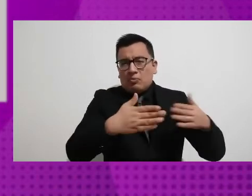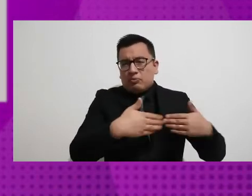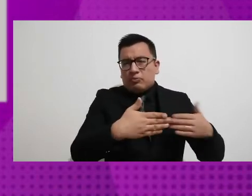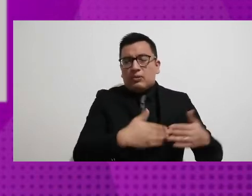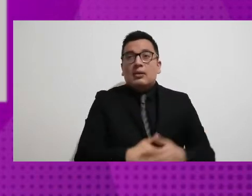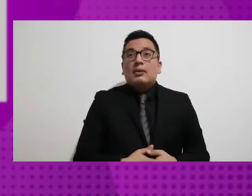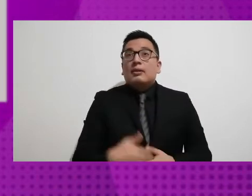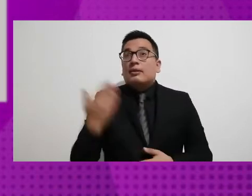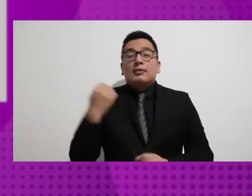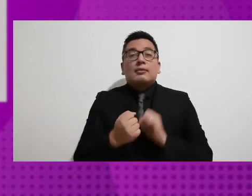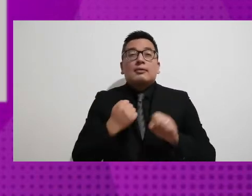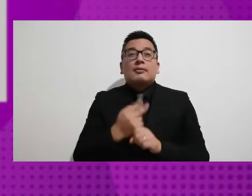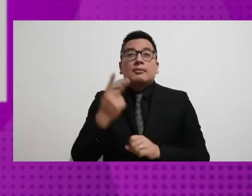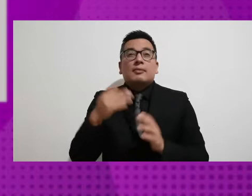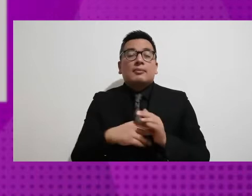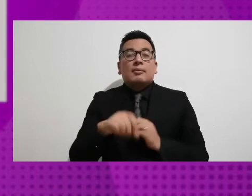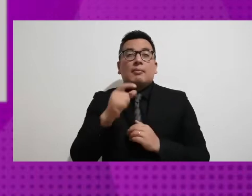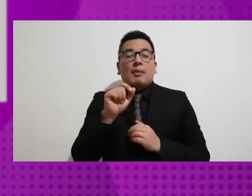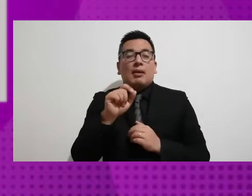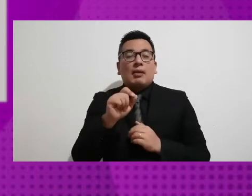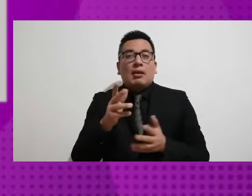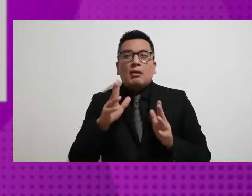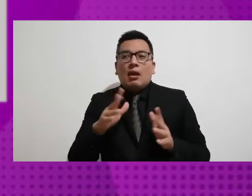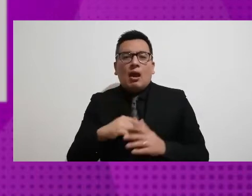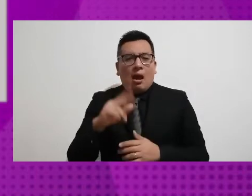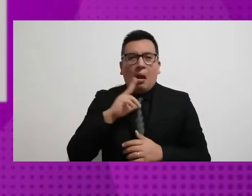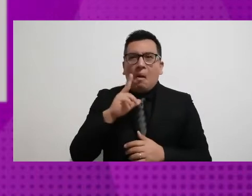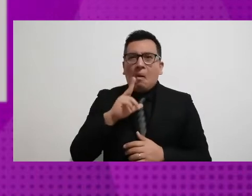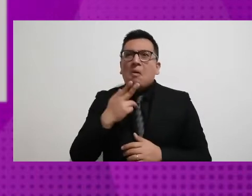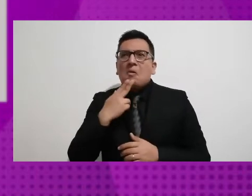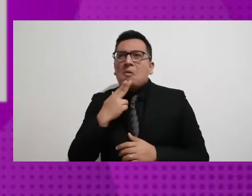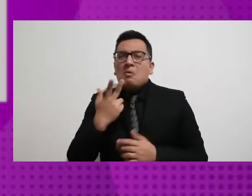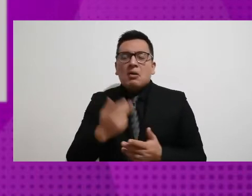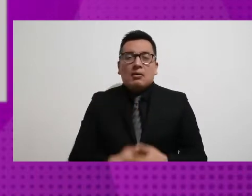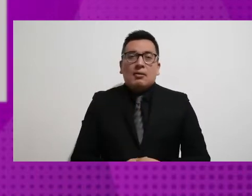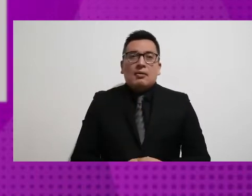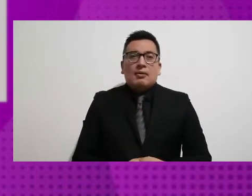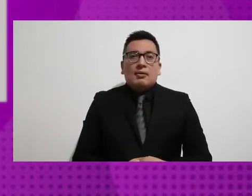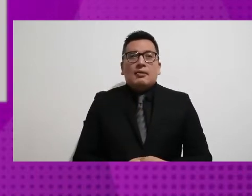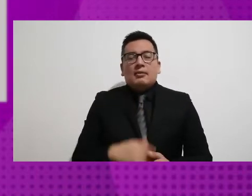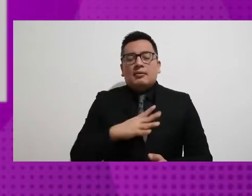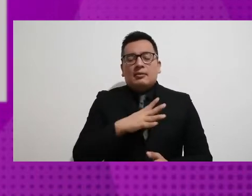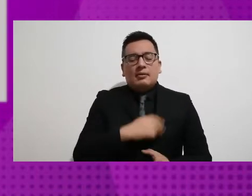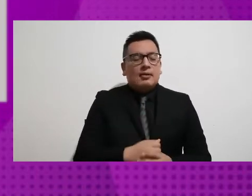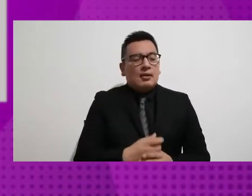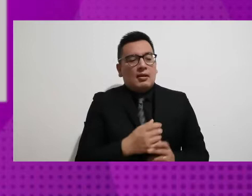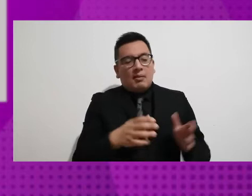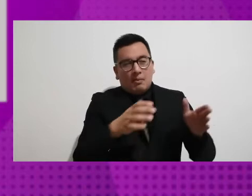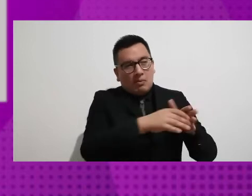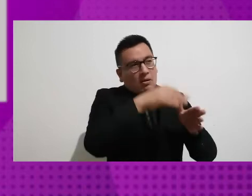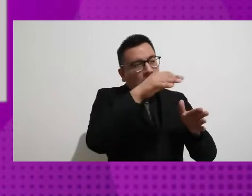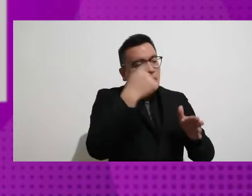Coahuila, y en 2020 ya hacen pruebas o programas pilotos vinculantes en algunas